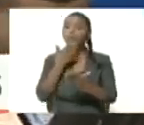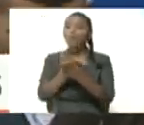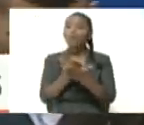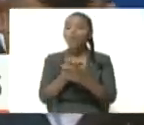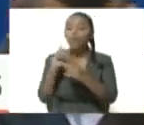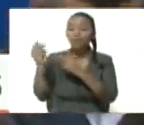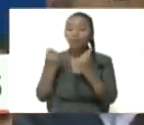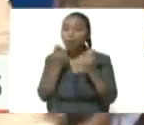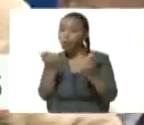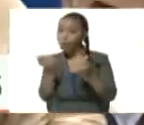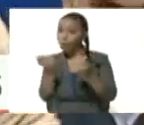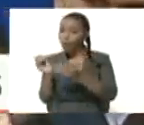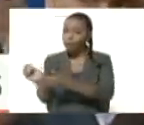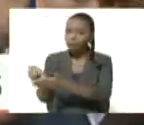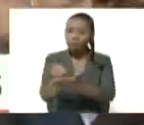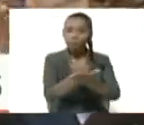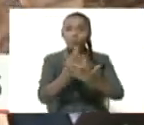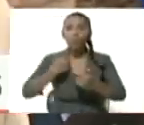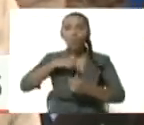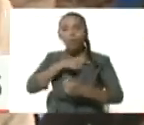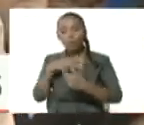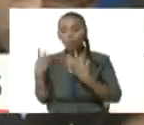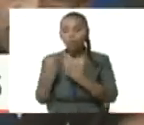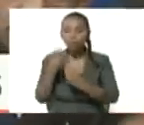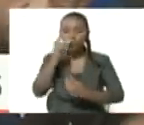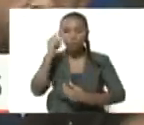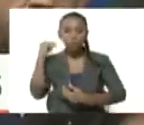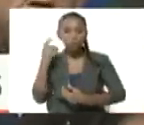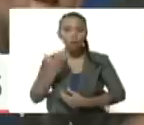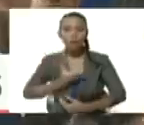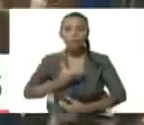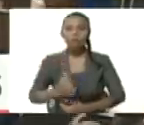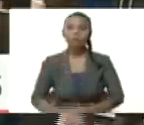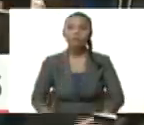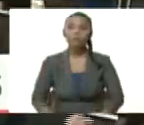económico hemos recogido de todas nuestras compañeras y de todos nuestros compañeros alcaldes.